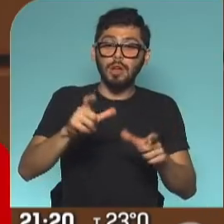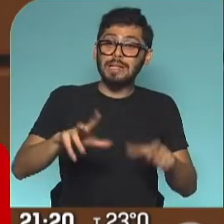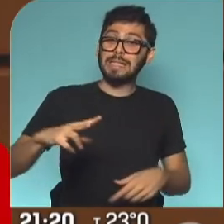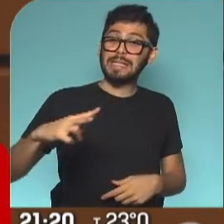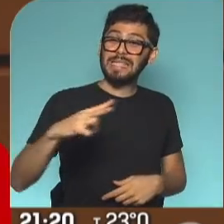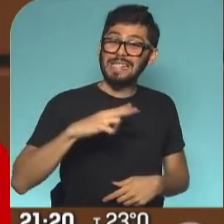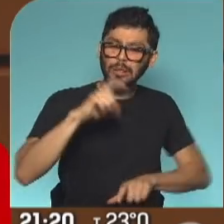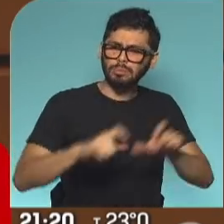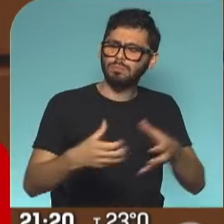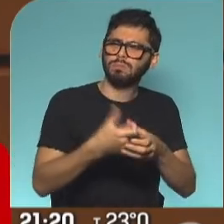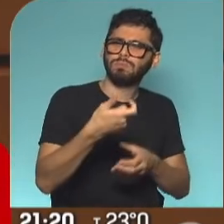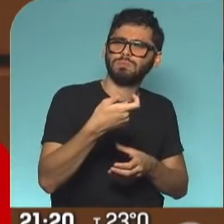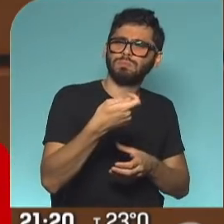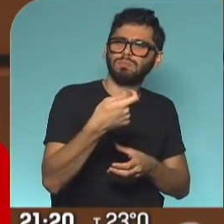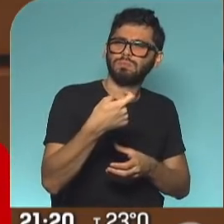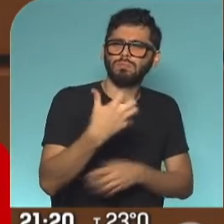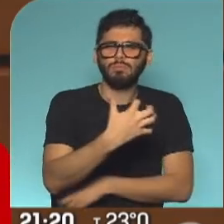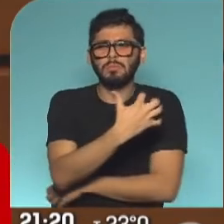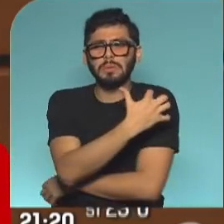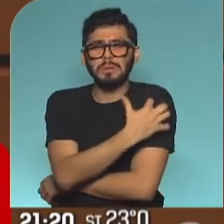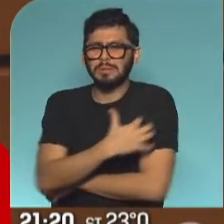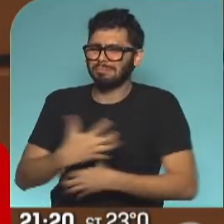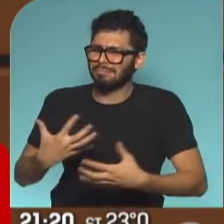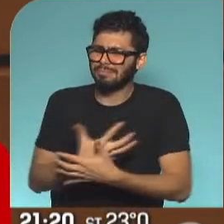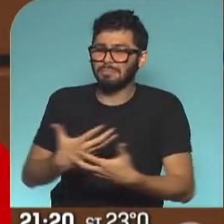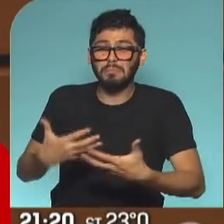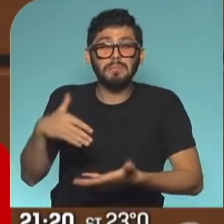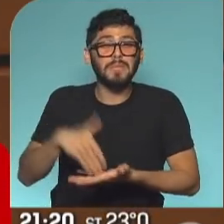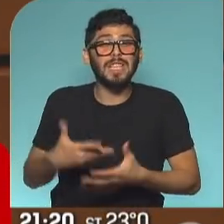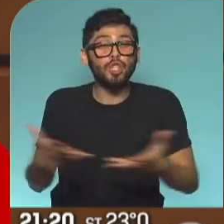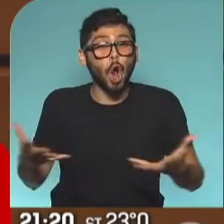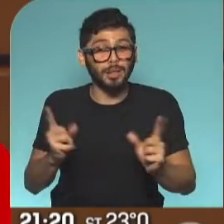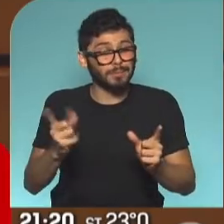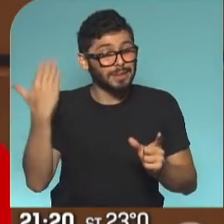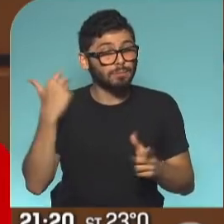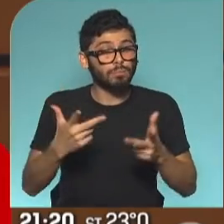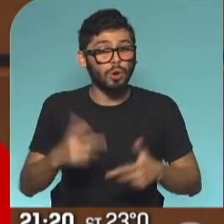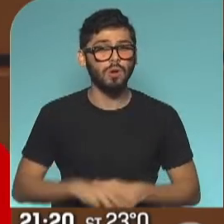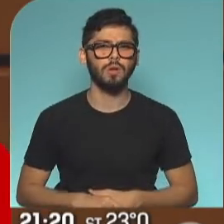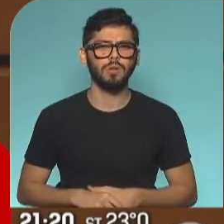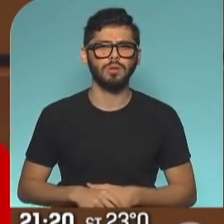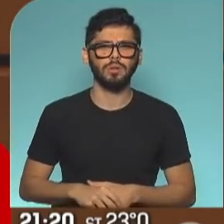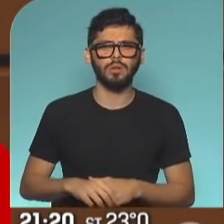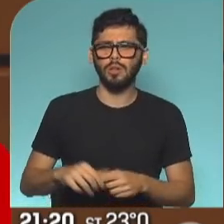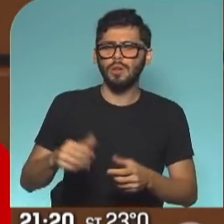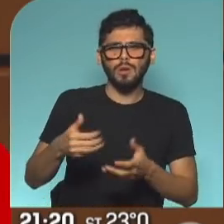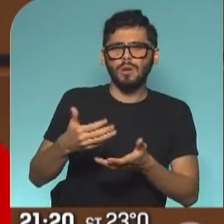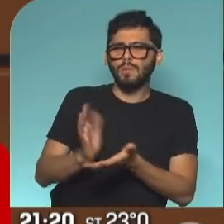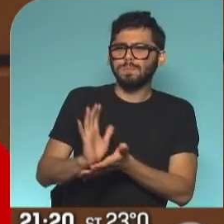la miseria se distribuye en millones. Han quedado condenados al pozo de la pobreza, a la